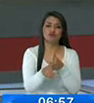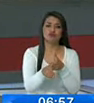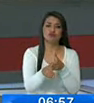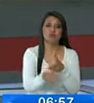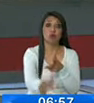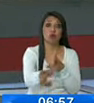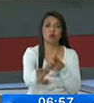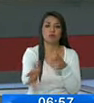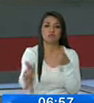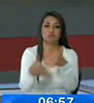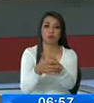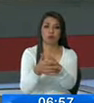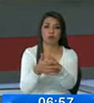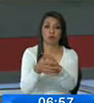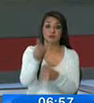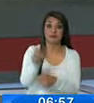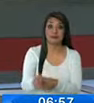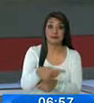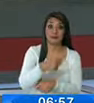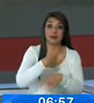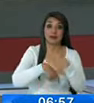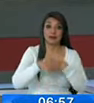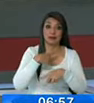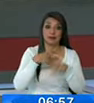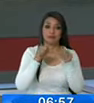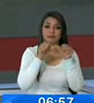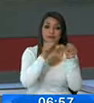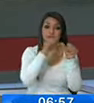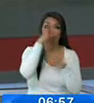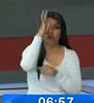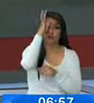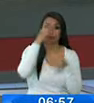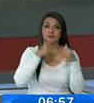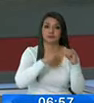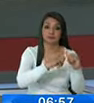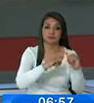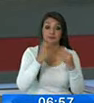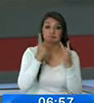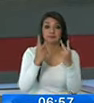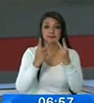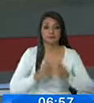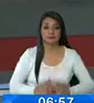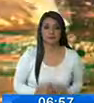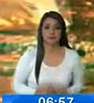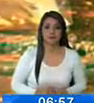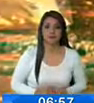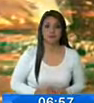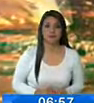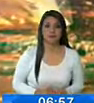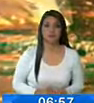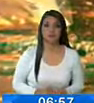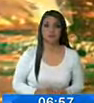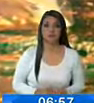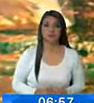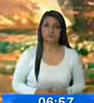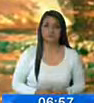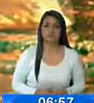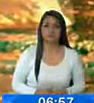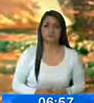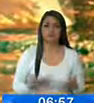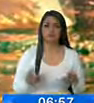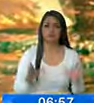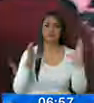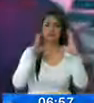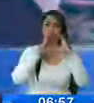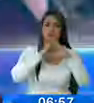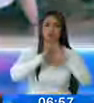vehículo implicado, que resultó herida, continúa asilada en un hospital. Miremos. Faltaba poco para que la noche llegue